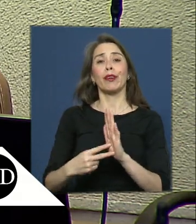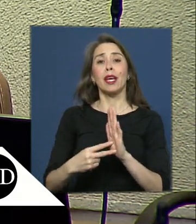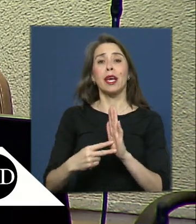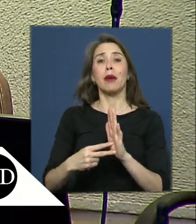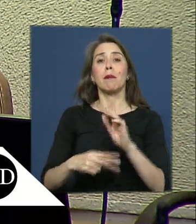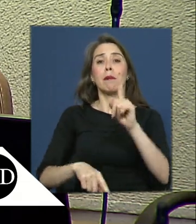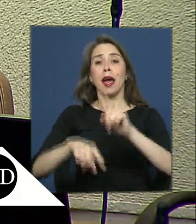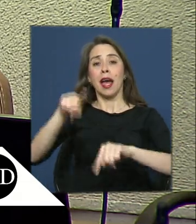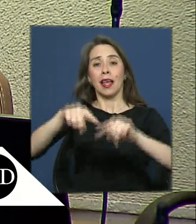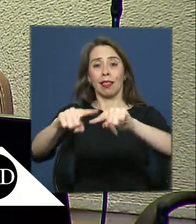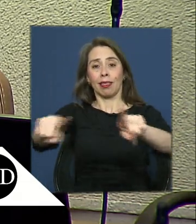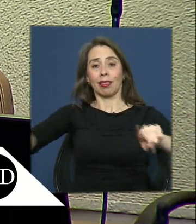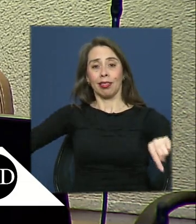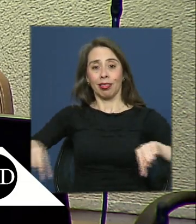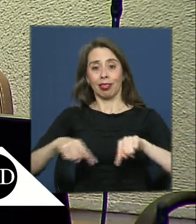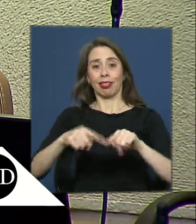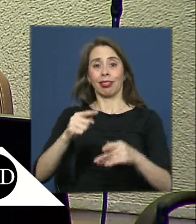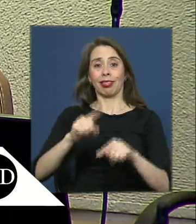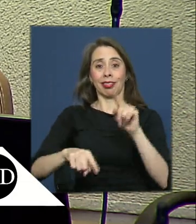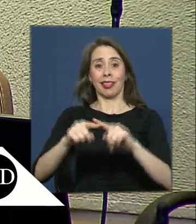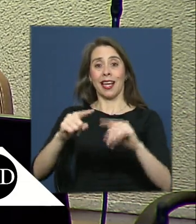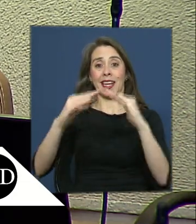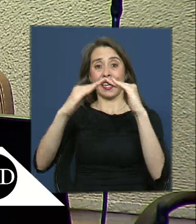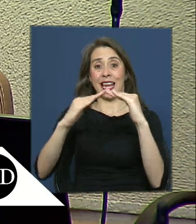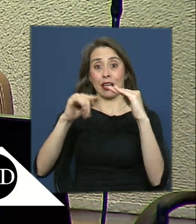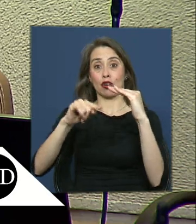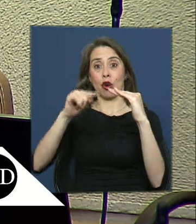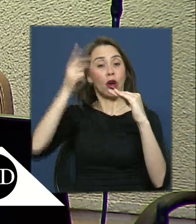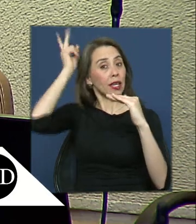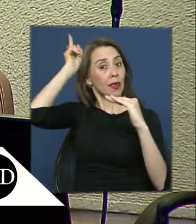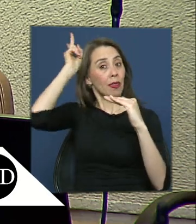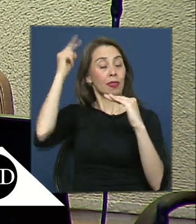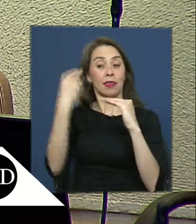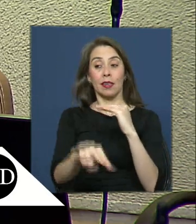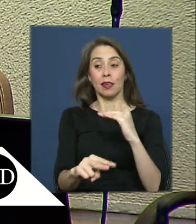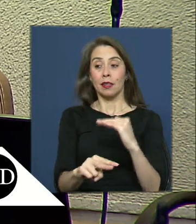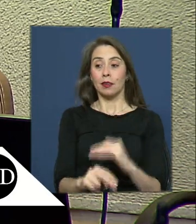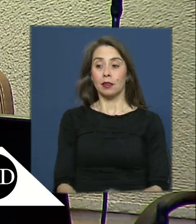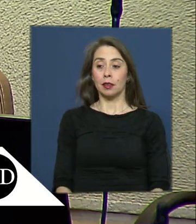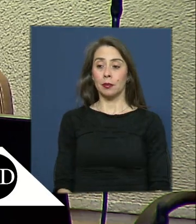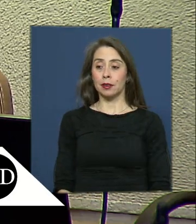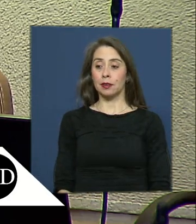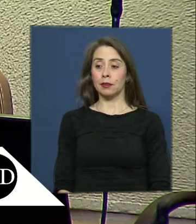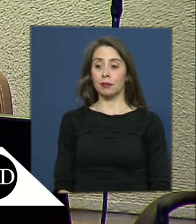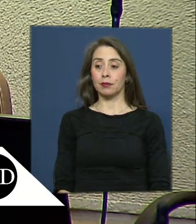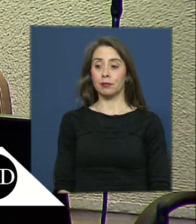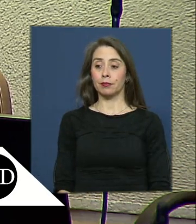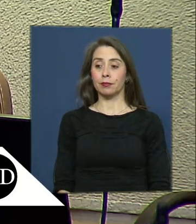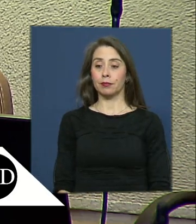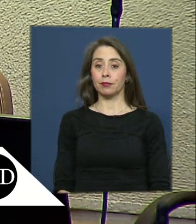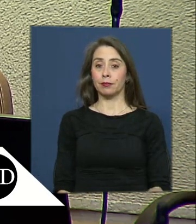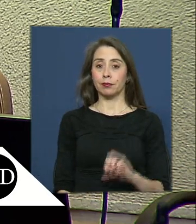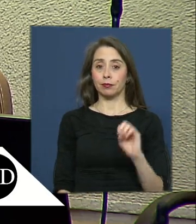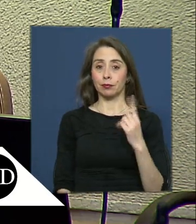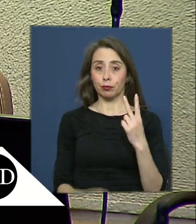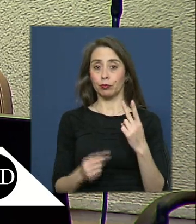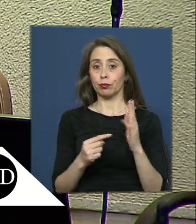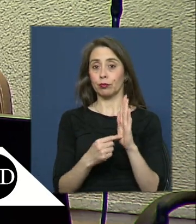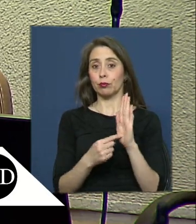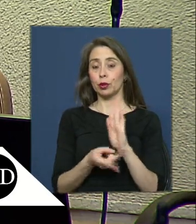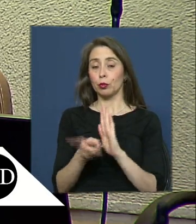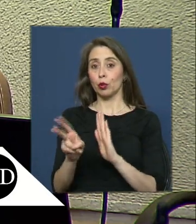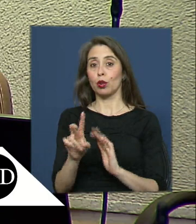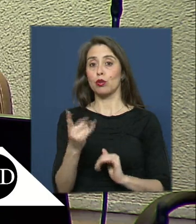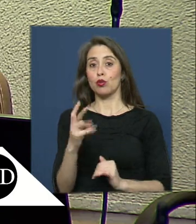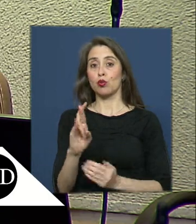los terrenos indígenas. Y lo segundo es que se permite a la Superintendencia de